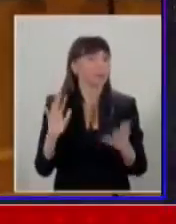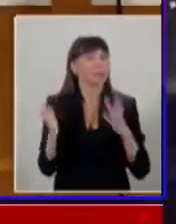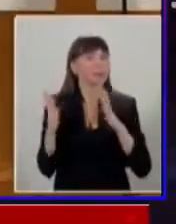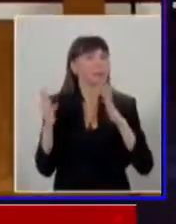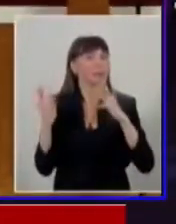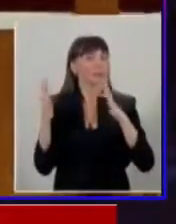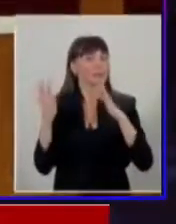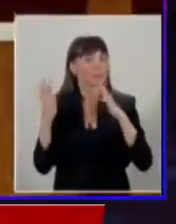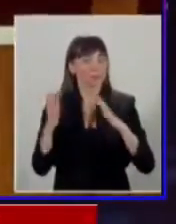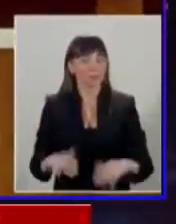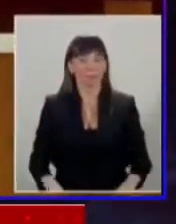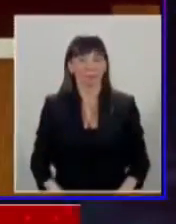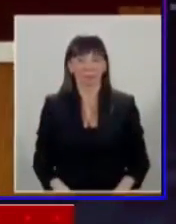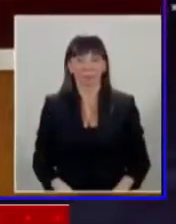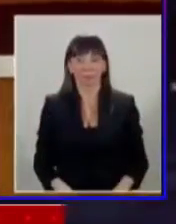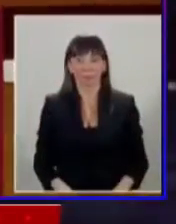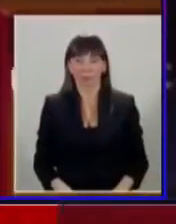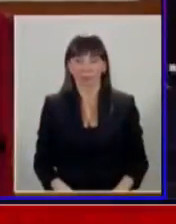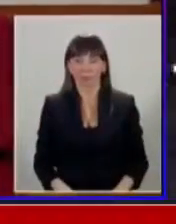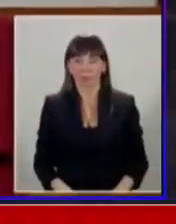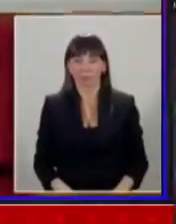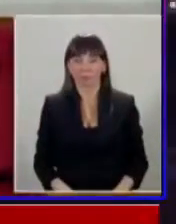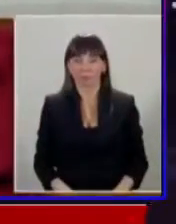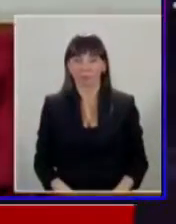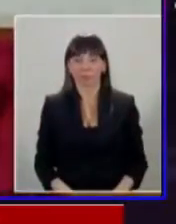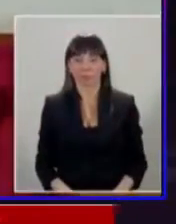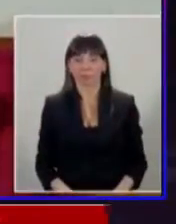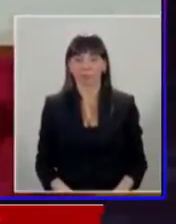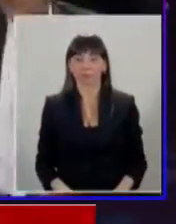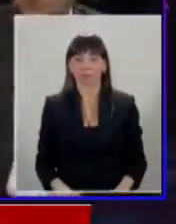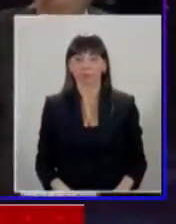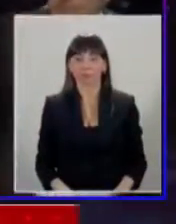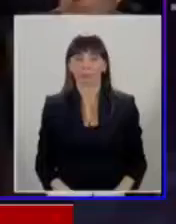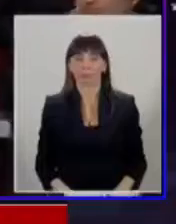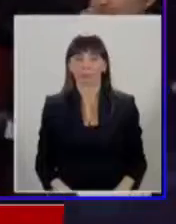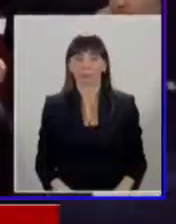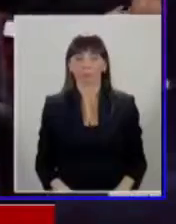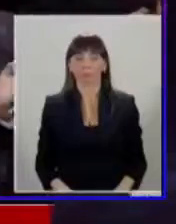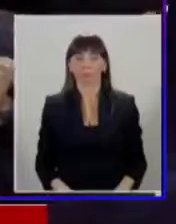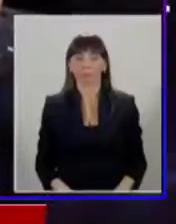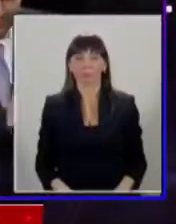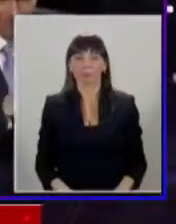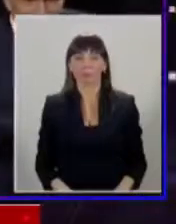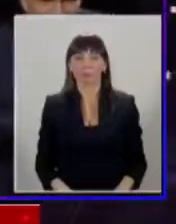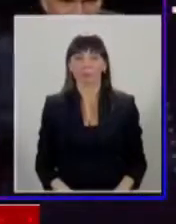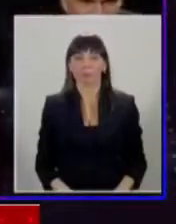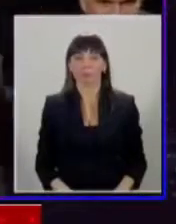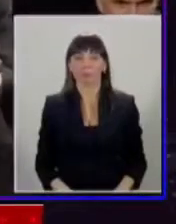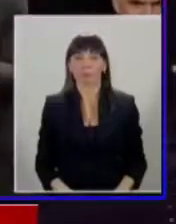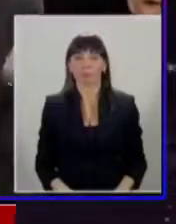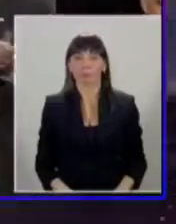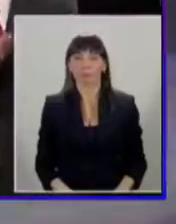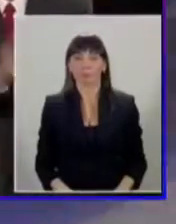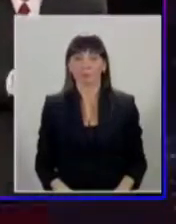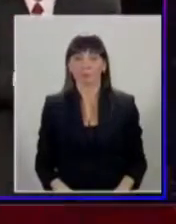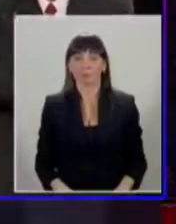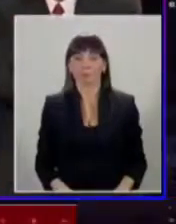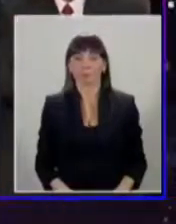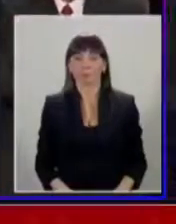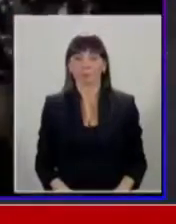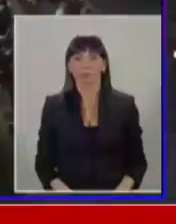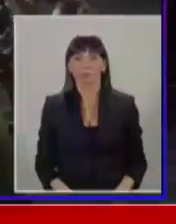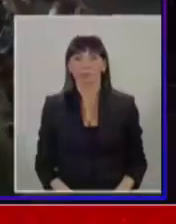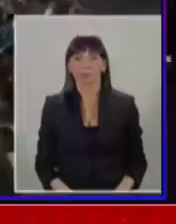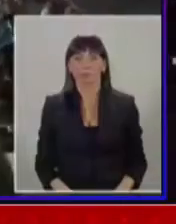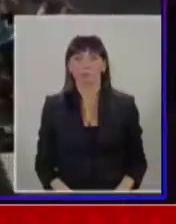impactante también recuerda tampoco se nombró demasiado las regiones eso tampoco también llama bastante